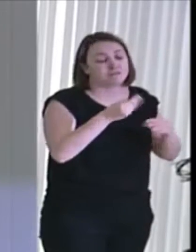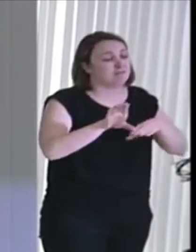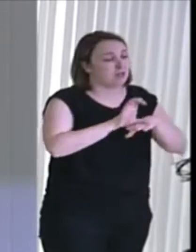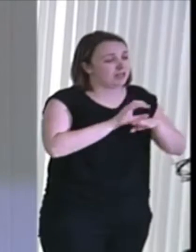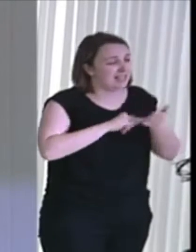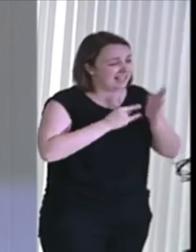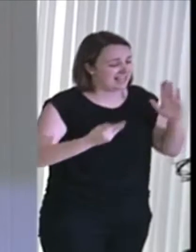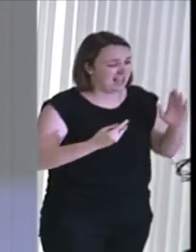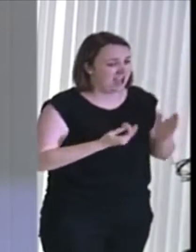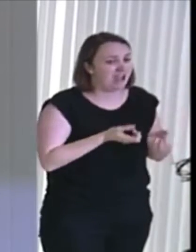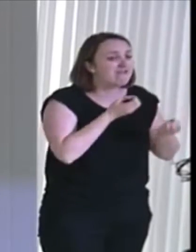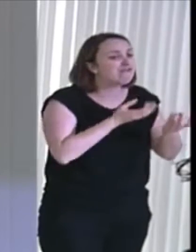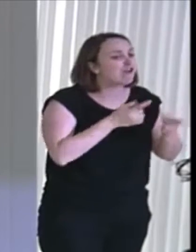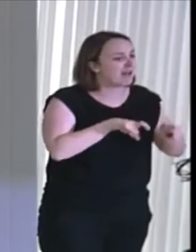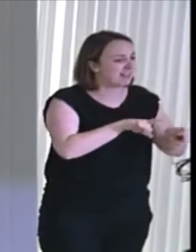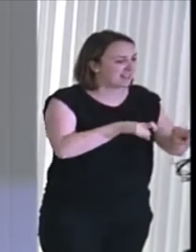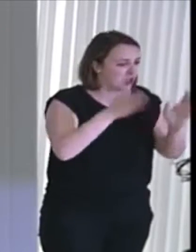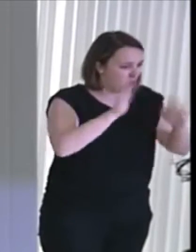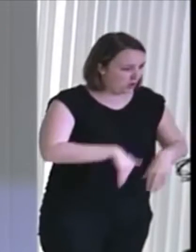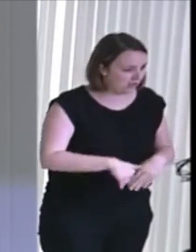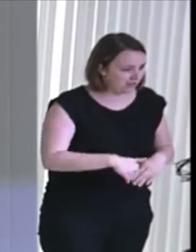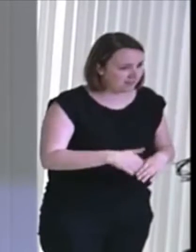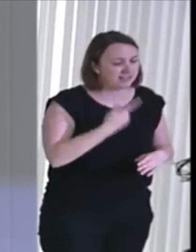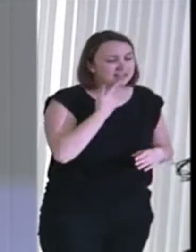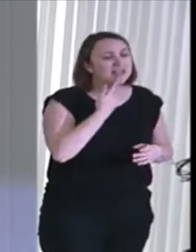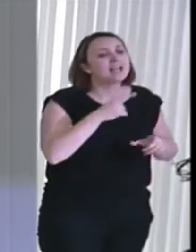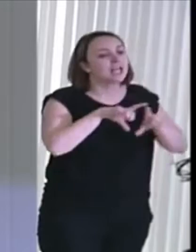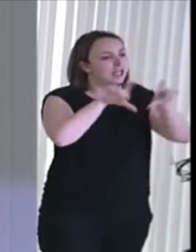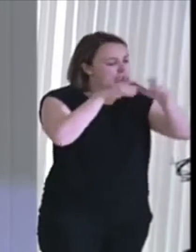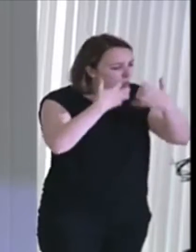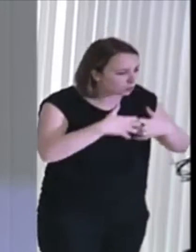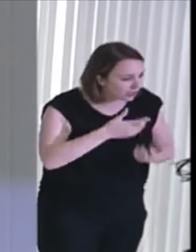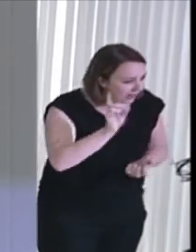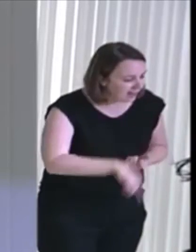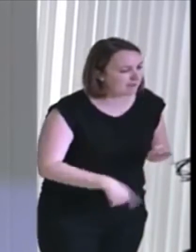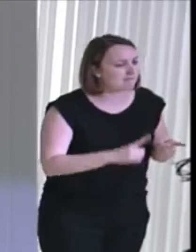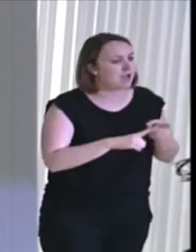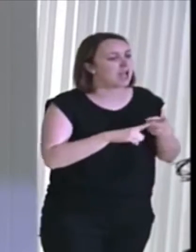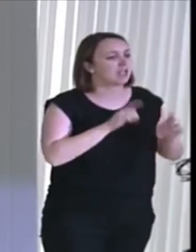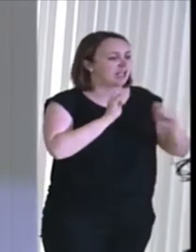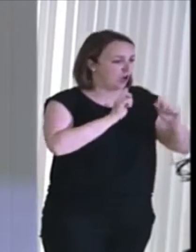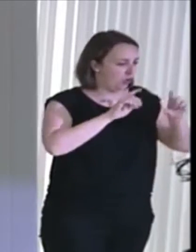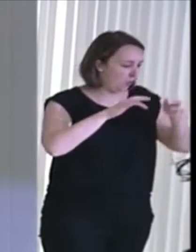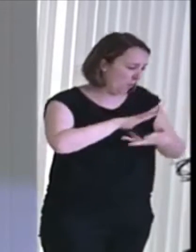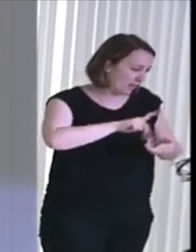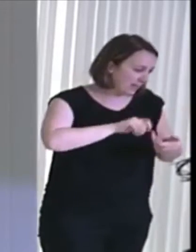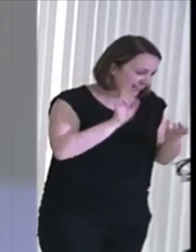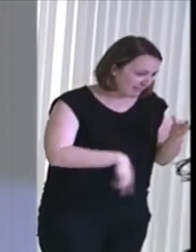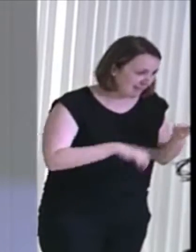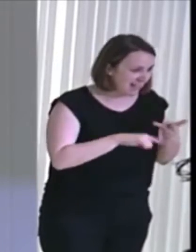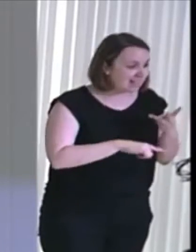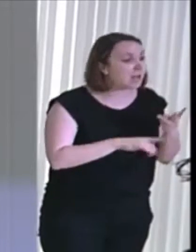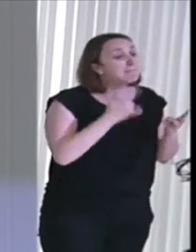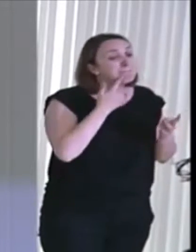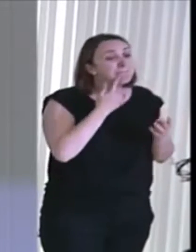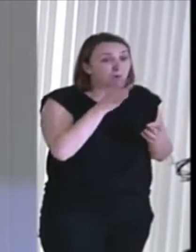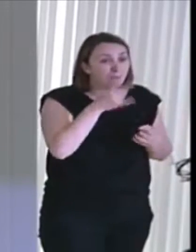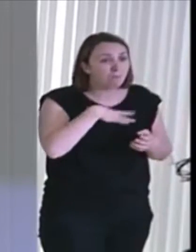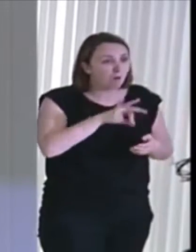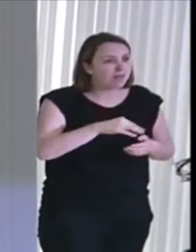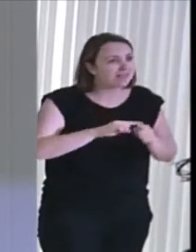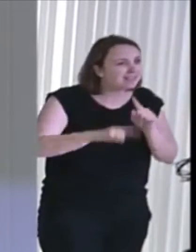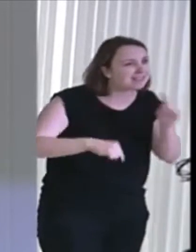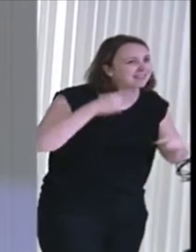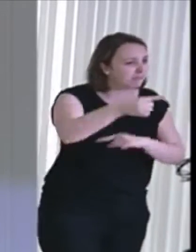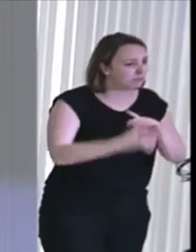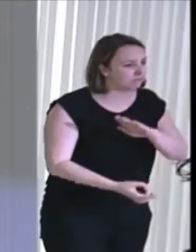informática, sobre todo, ¿eh? En otras ingenierías hay muchas mujeres, en industriales, en telecomunicaciones, porque ven esa vena de lo que pueden hacer